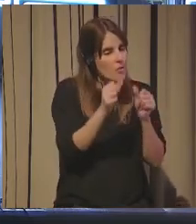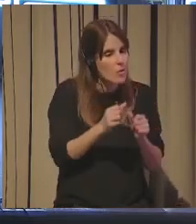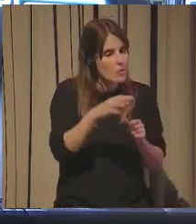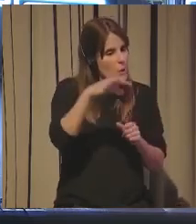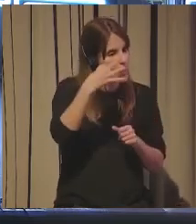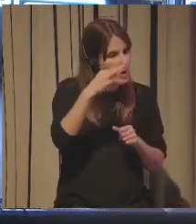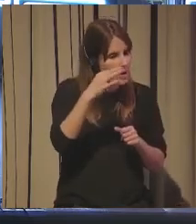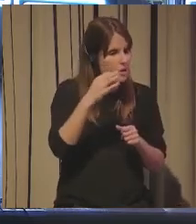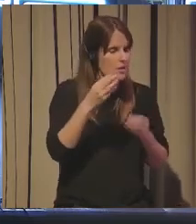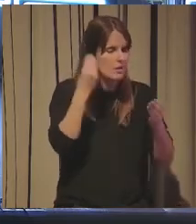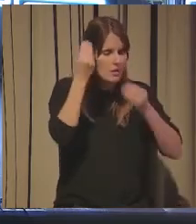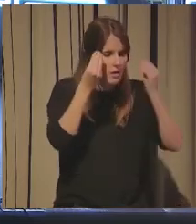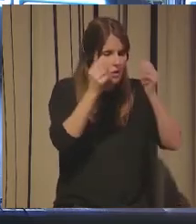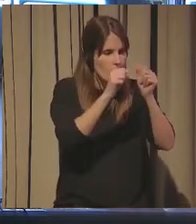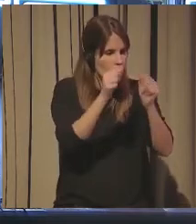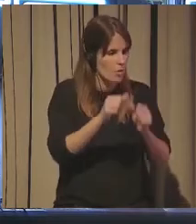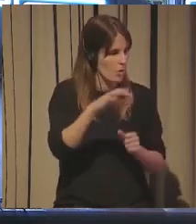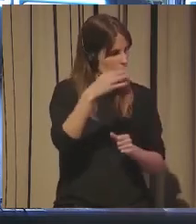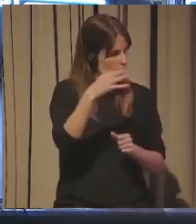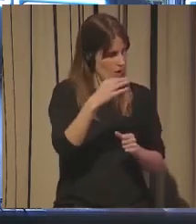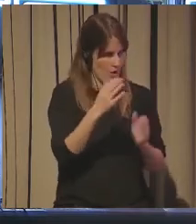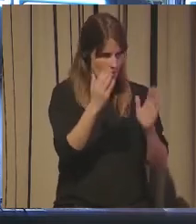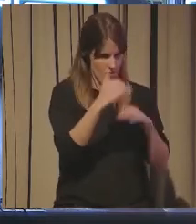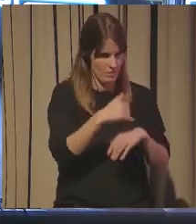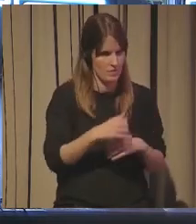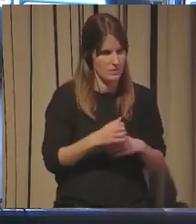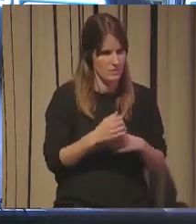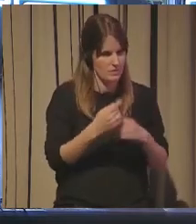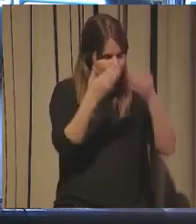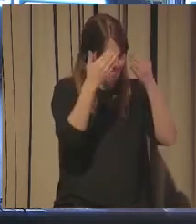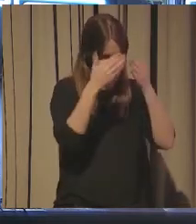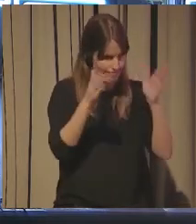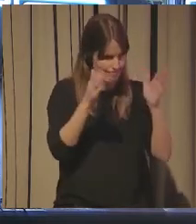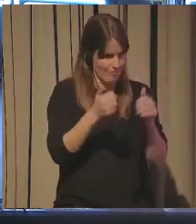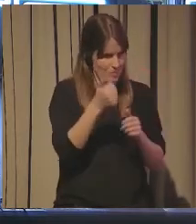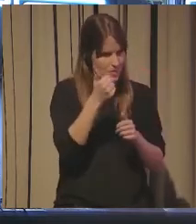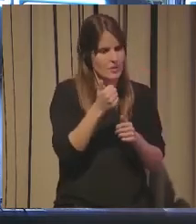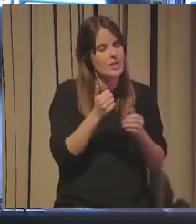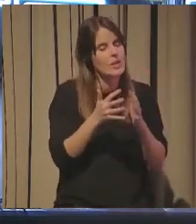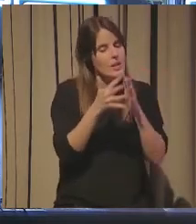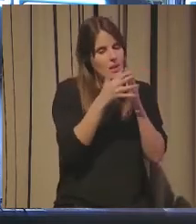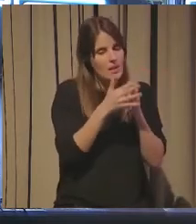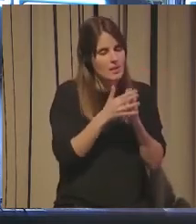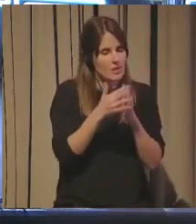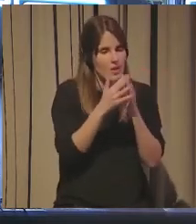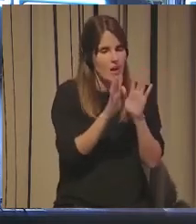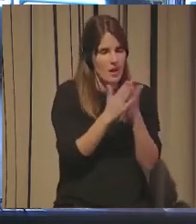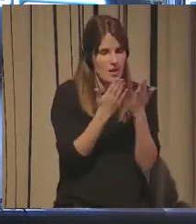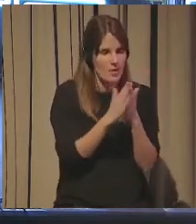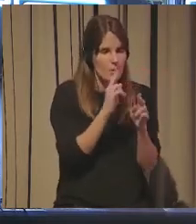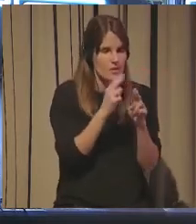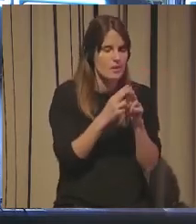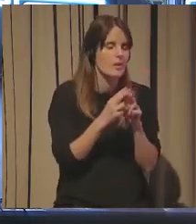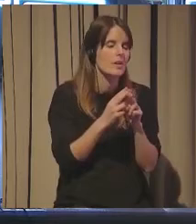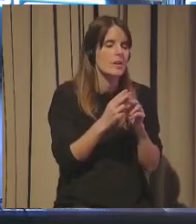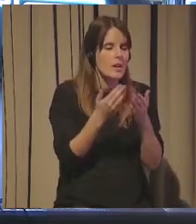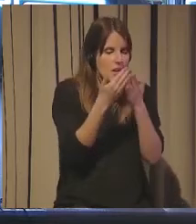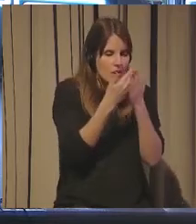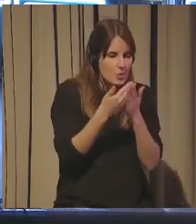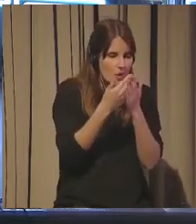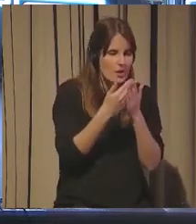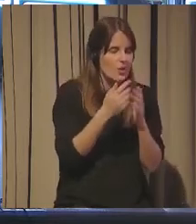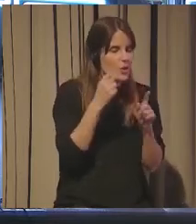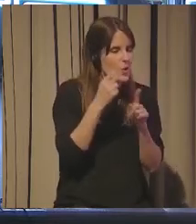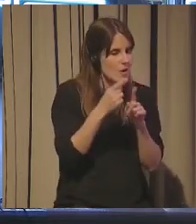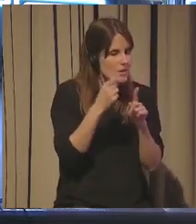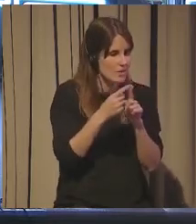pensar. Y hay un libro en Estados Unidos que se titula Enseñando como actividad subversiva. Una vez que enseñas a la